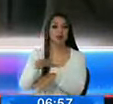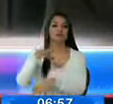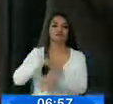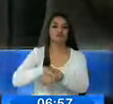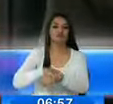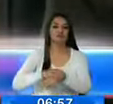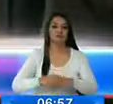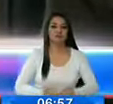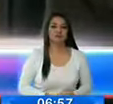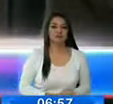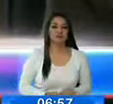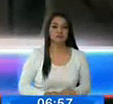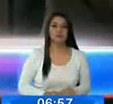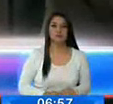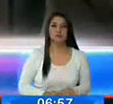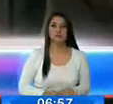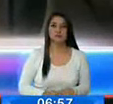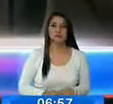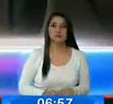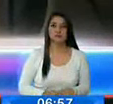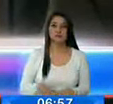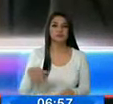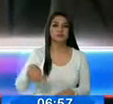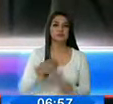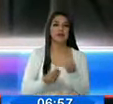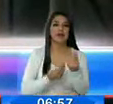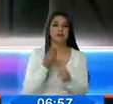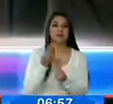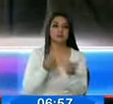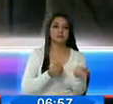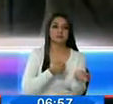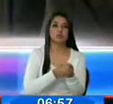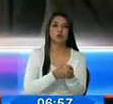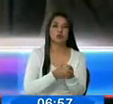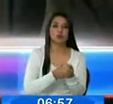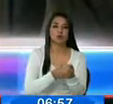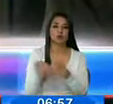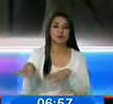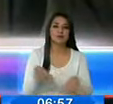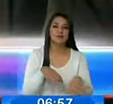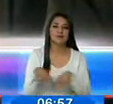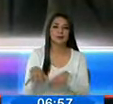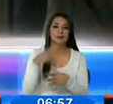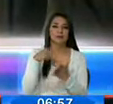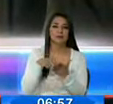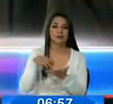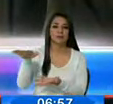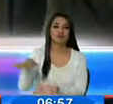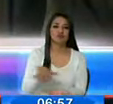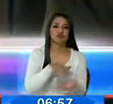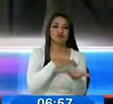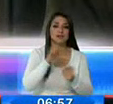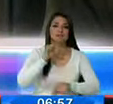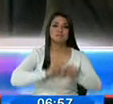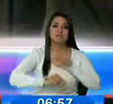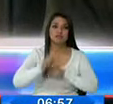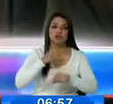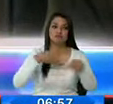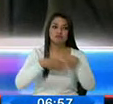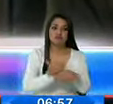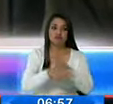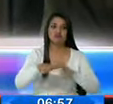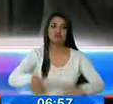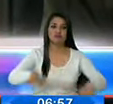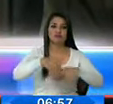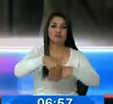Quienes facilitaban el apoyo logístico para el tráfico de precursores químicos para que